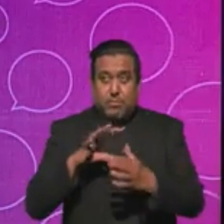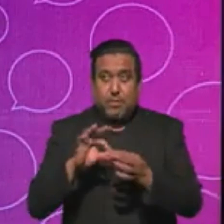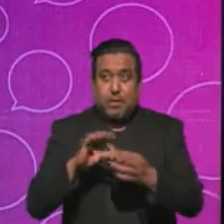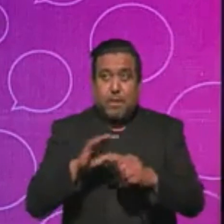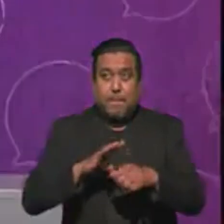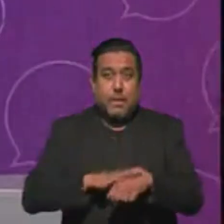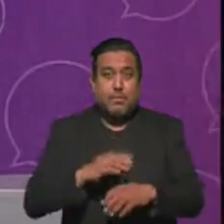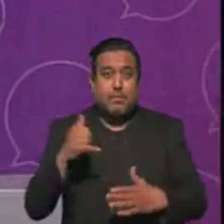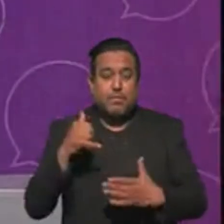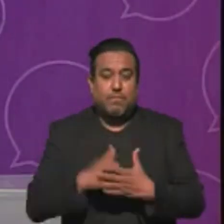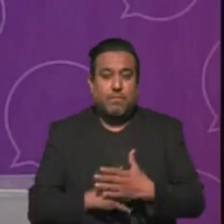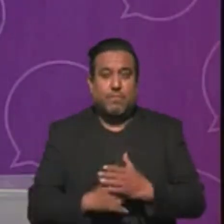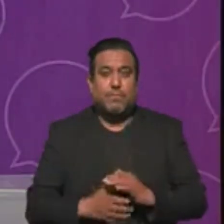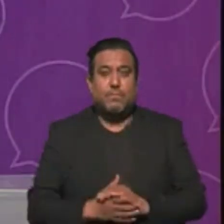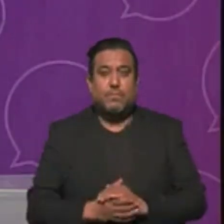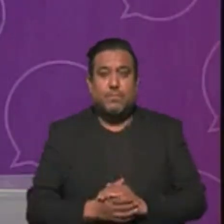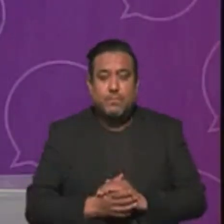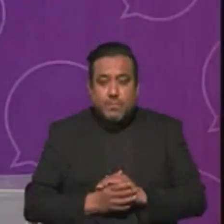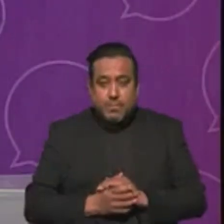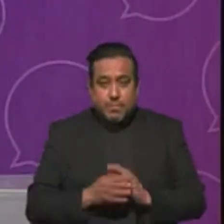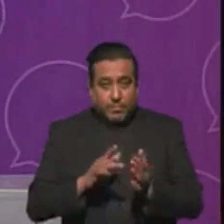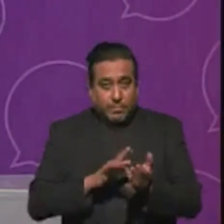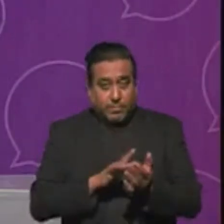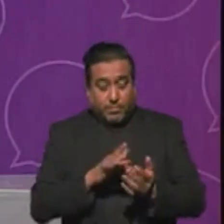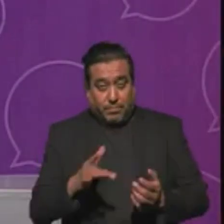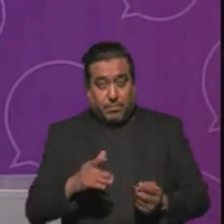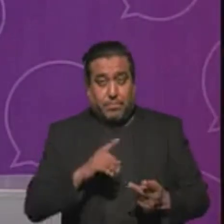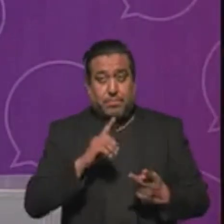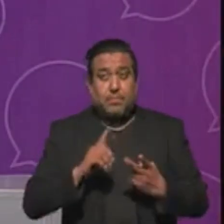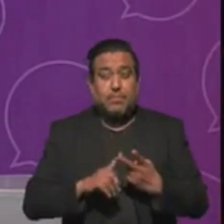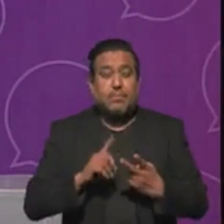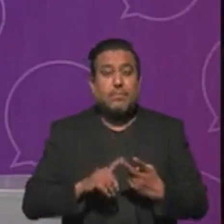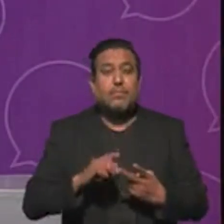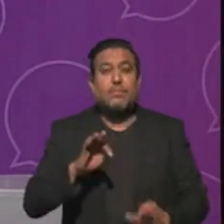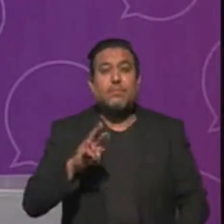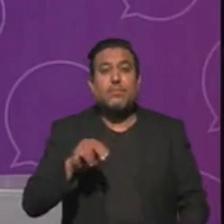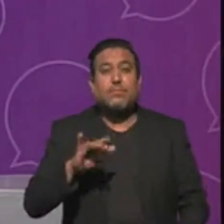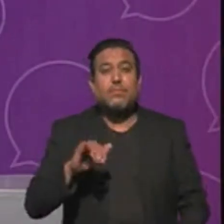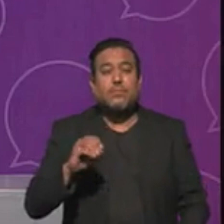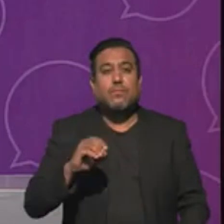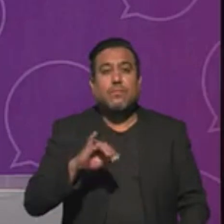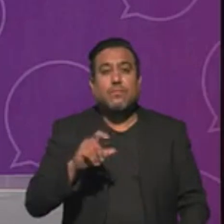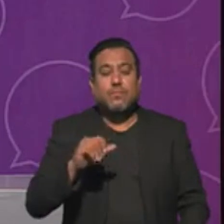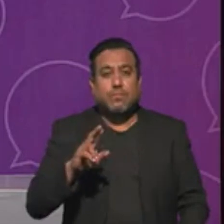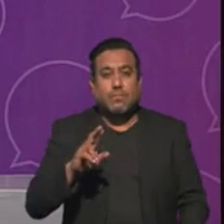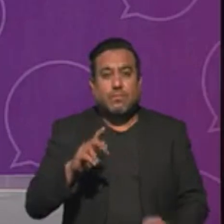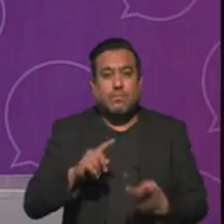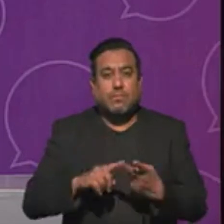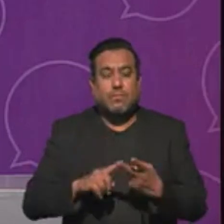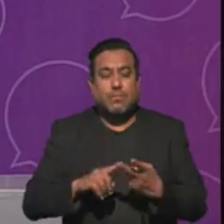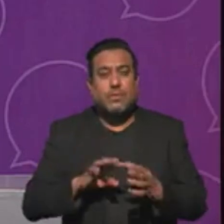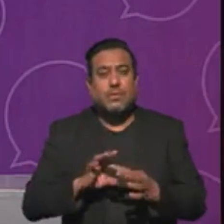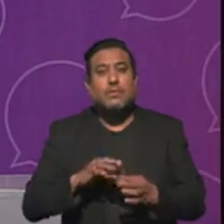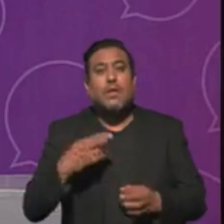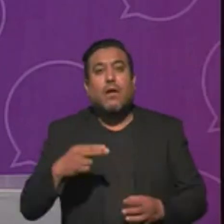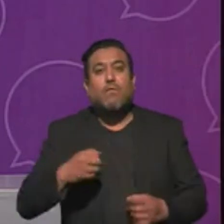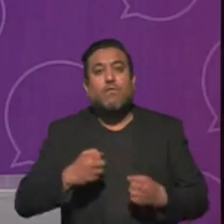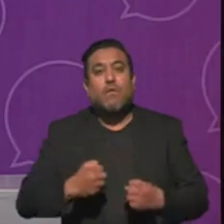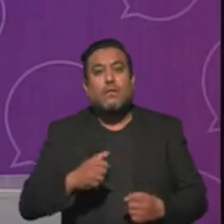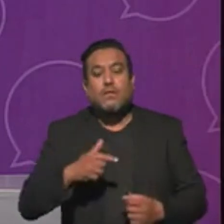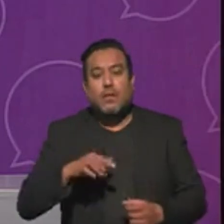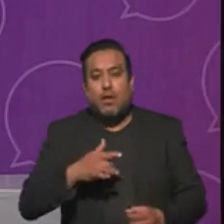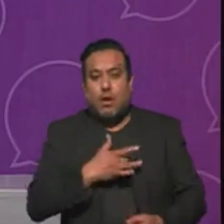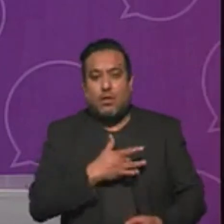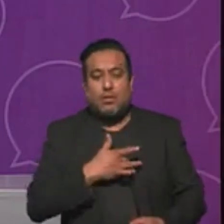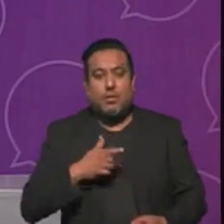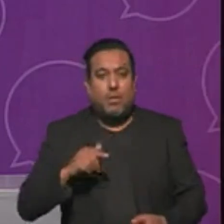segmentos Muchas gracias candidato vamos ahora con el candidato Francisco Javier Mendoza Márquez de la coalición fuerza y corazón por Guanajuato